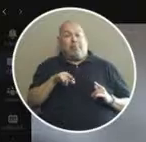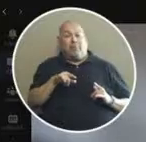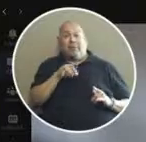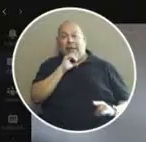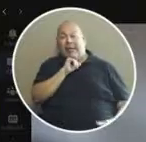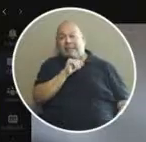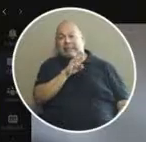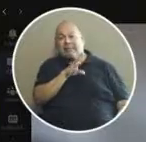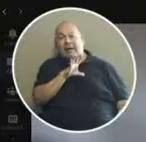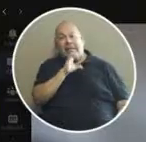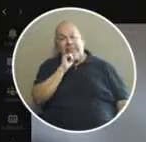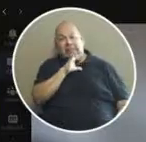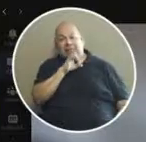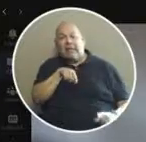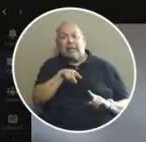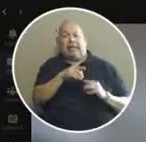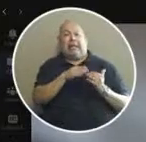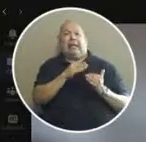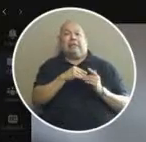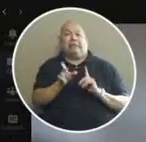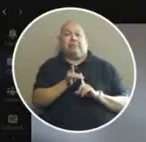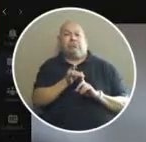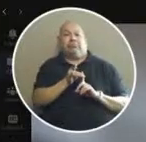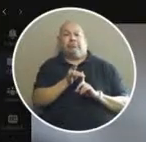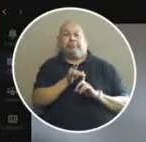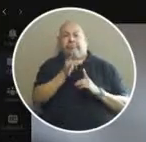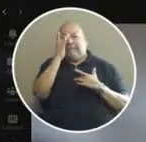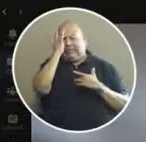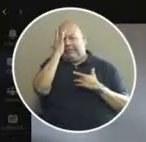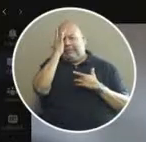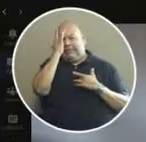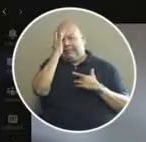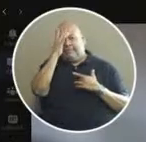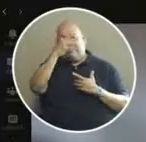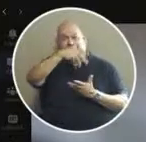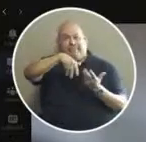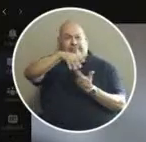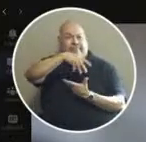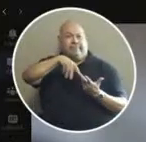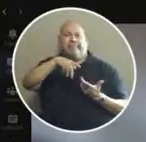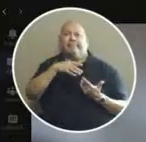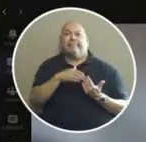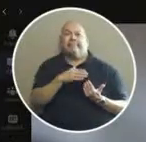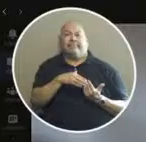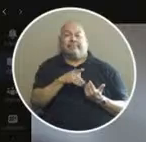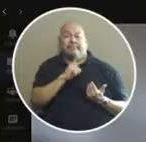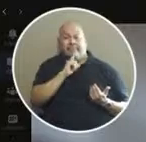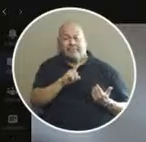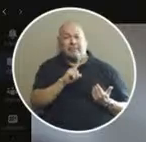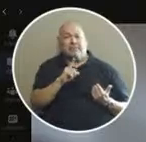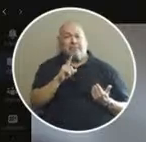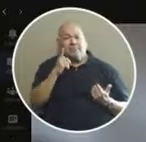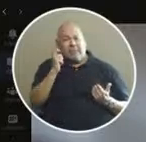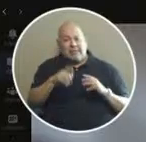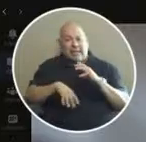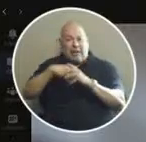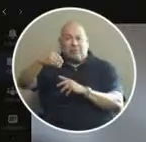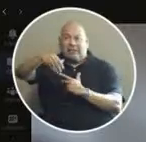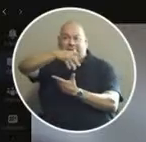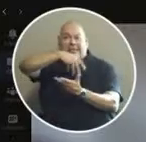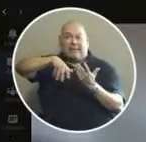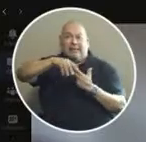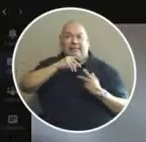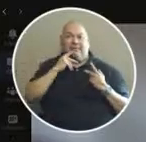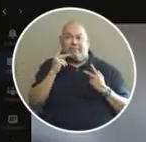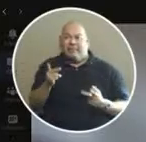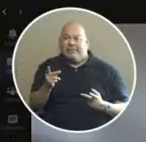60, 65 no son los más posibles que anden afuera. Entonces sabemos que ese virus puede venir de afuera a